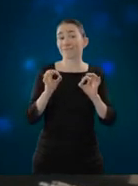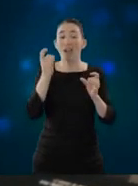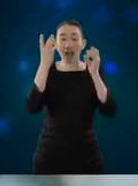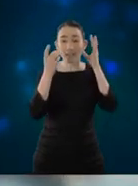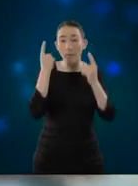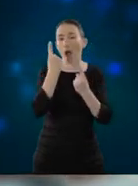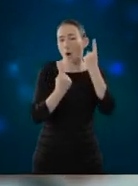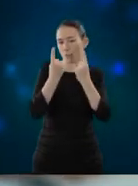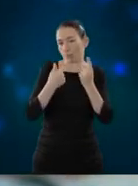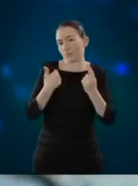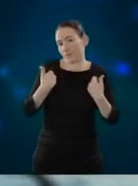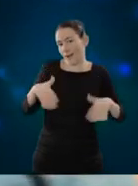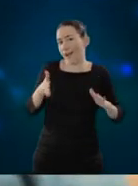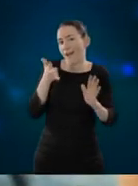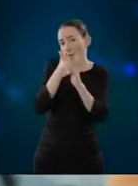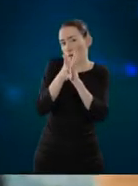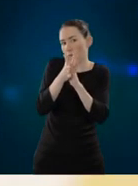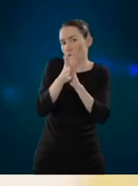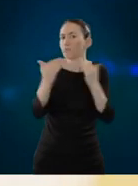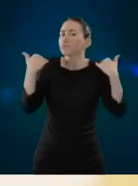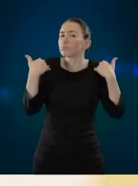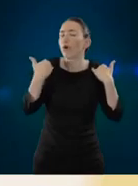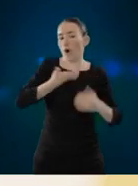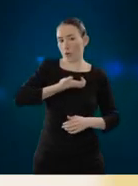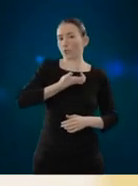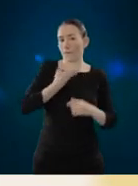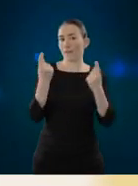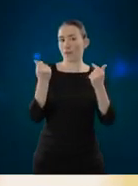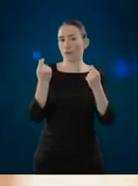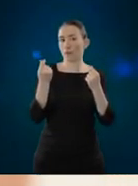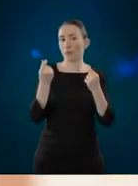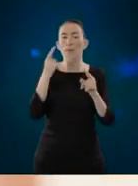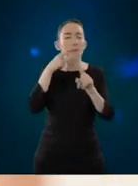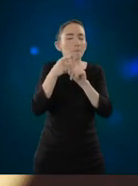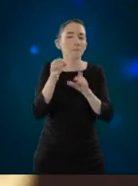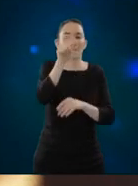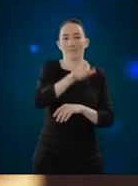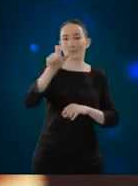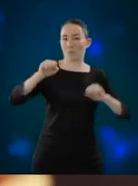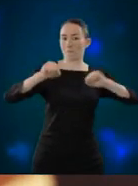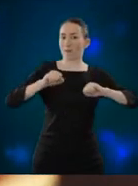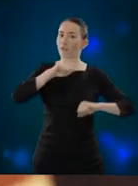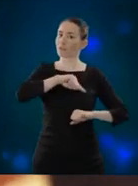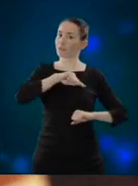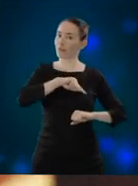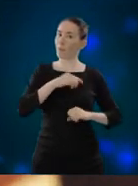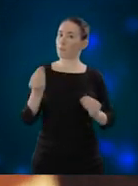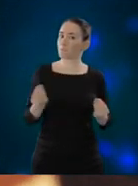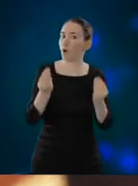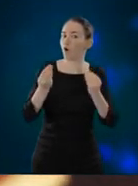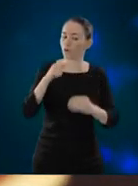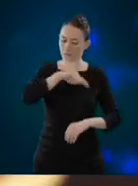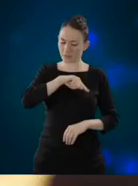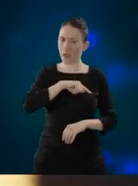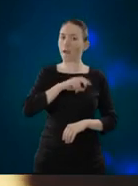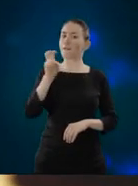Estas son algunas de las cosas que se hacen desde el Ayuntamiento de Logroño para ayudar a las personas mayores a sentirse parte